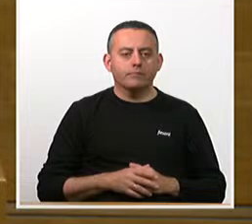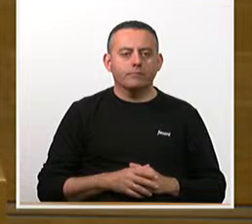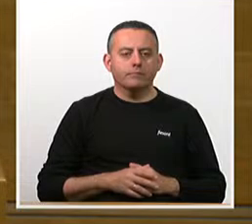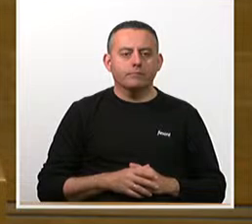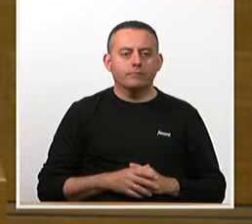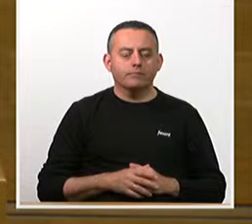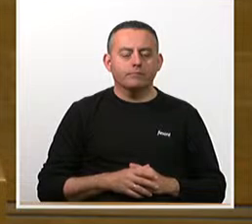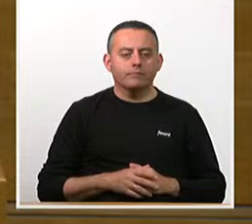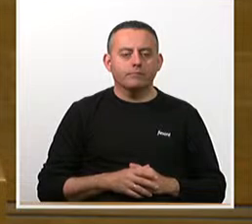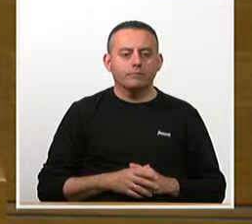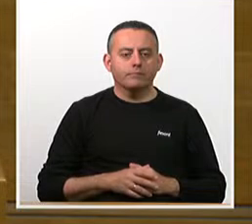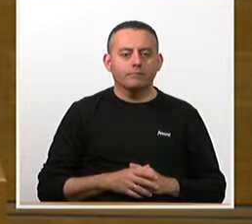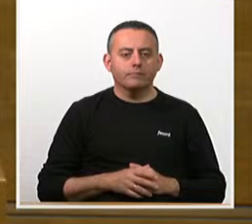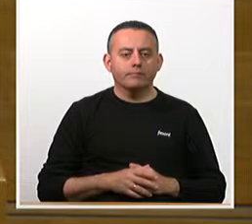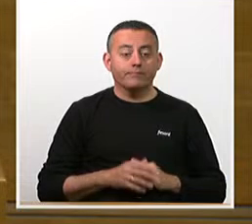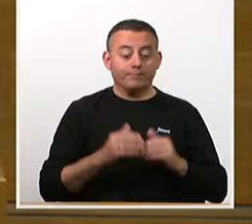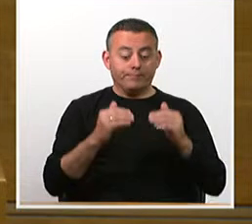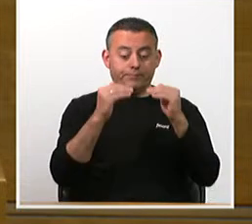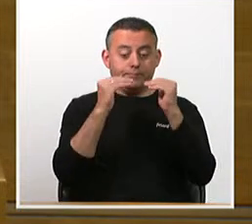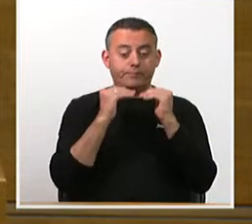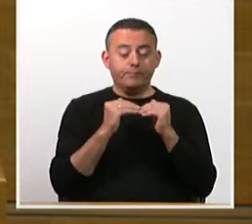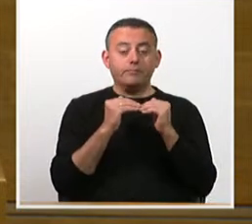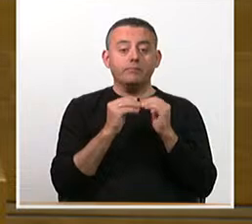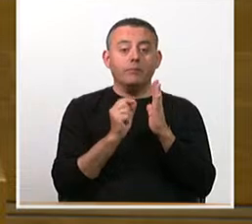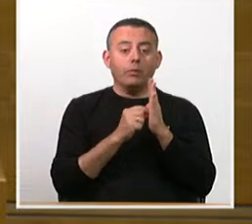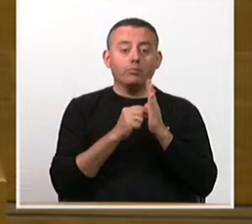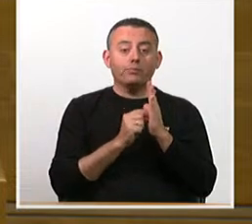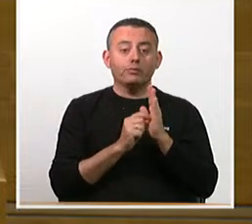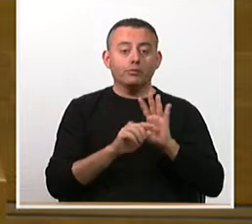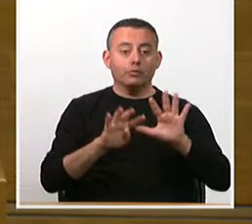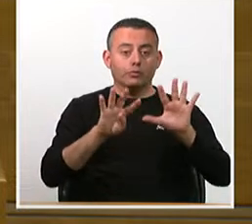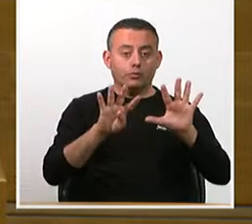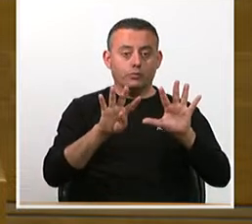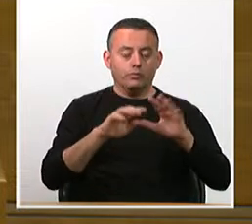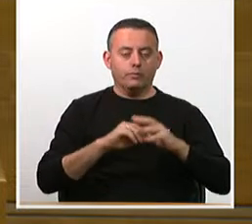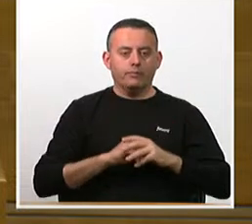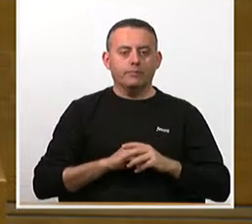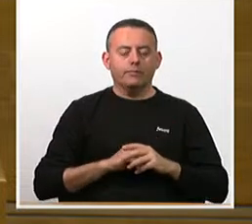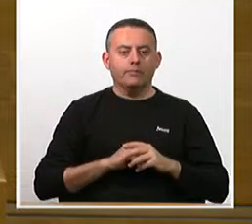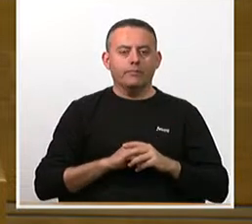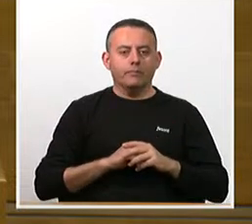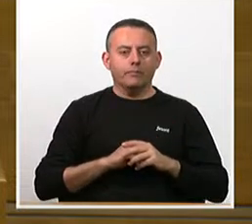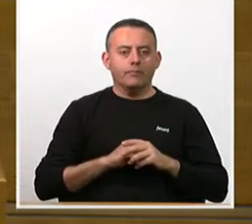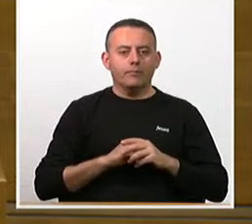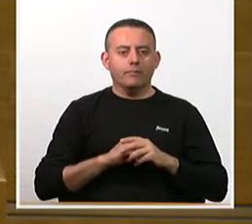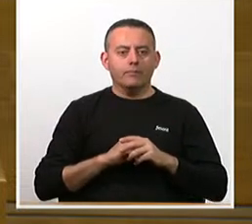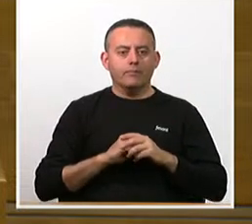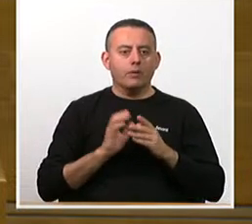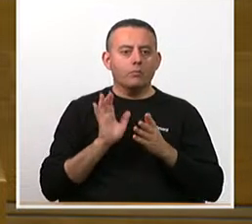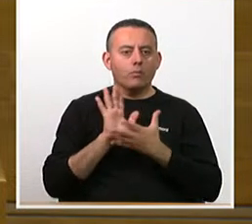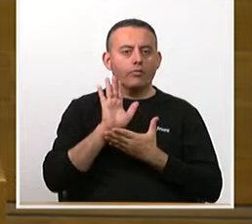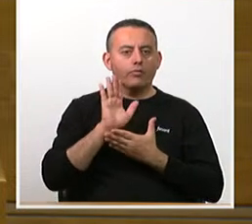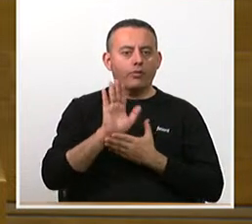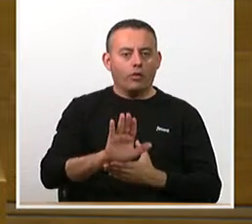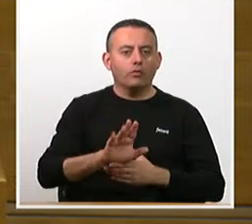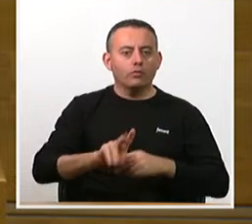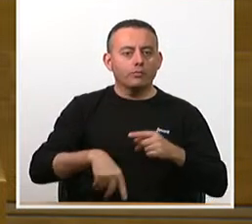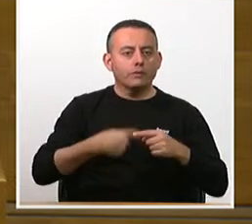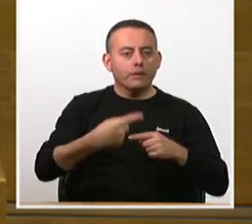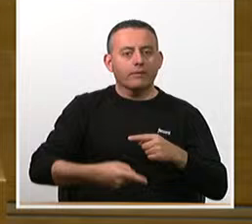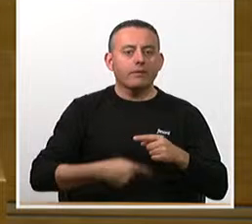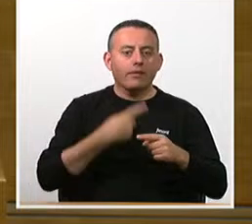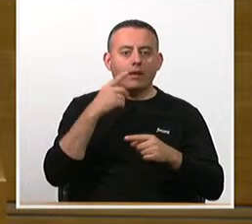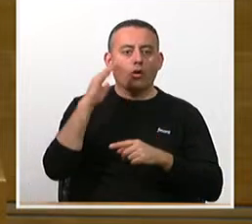iniciativa pasamos ahora a la votación del punto noveno moción subsiguiente a la interpelación a la consellera de